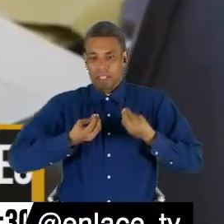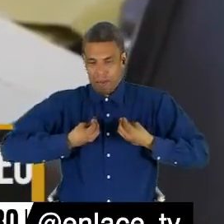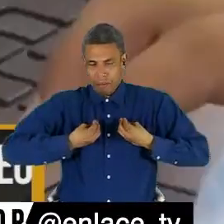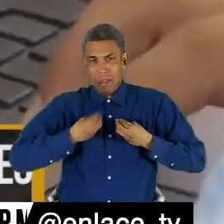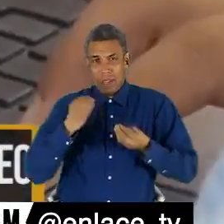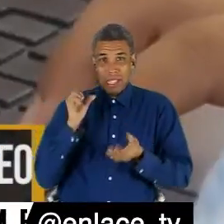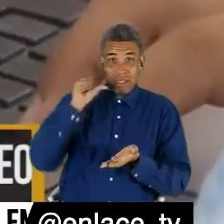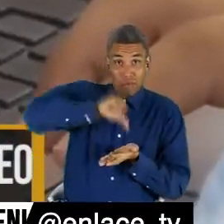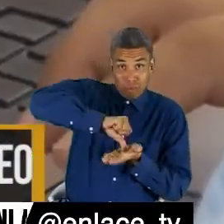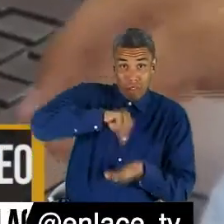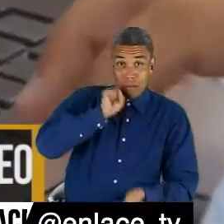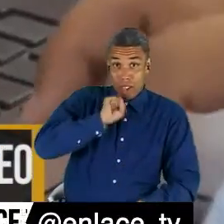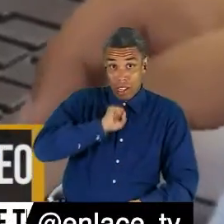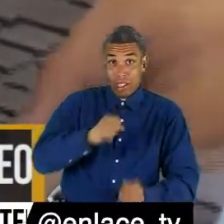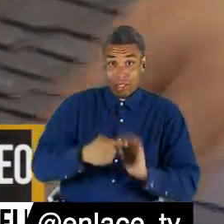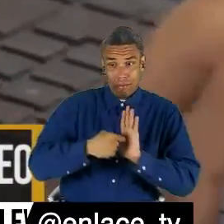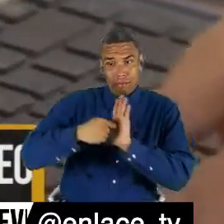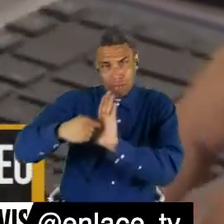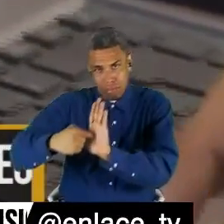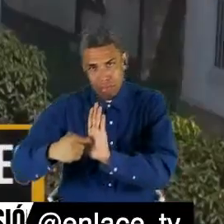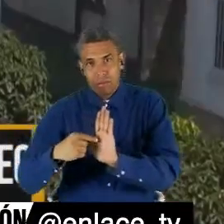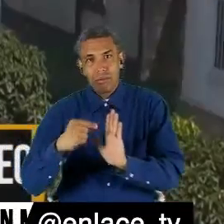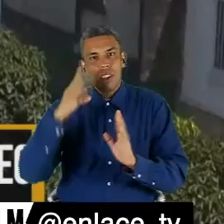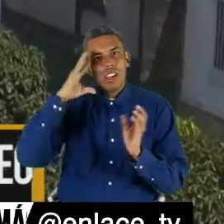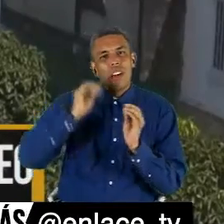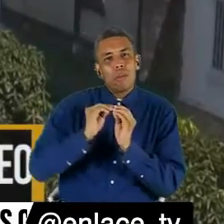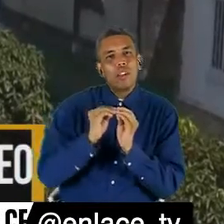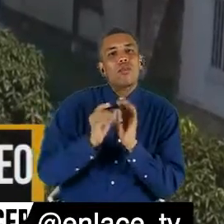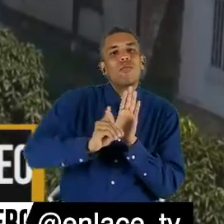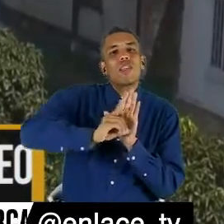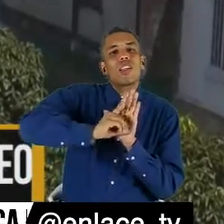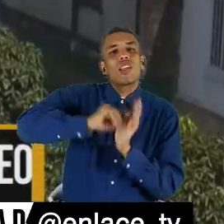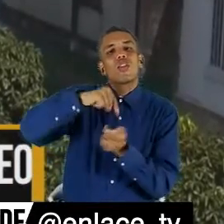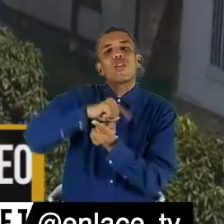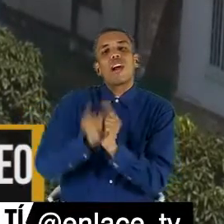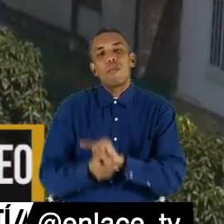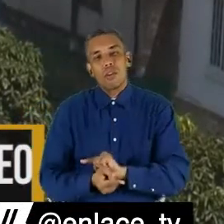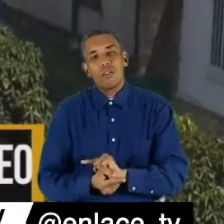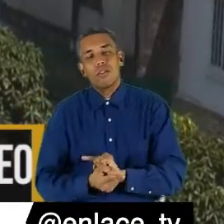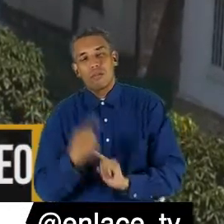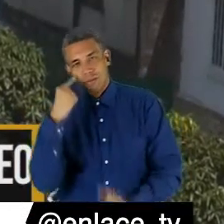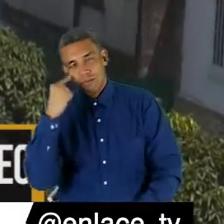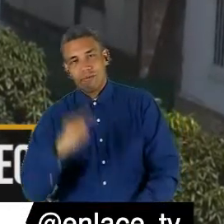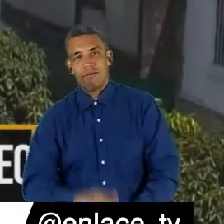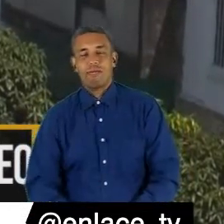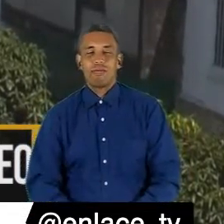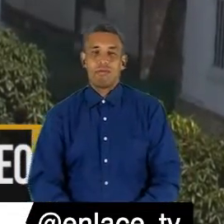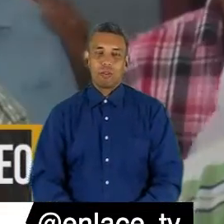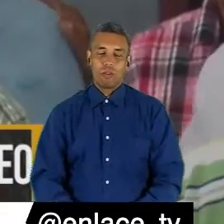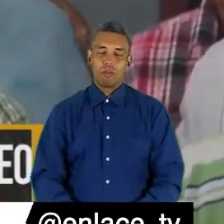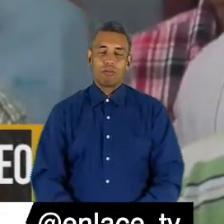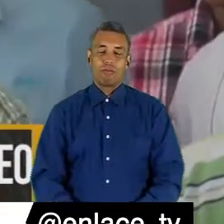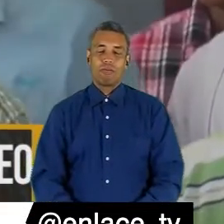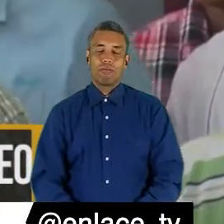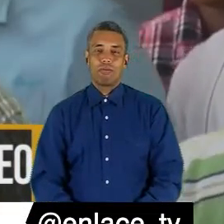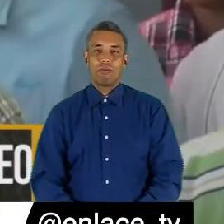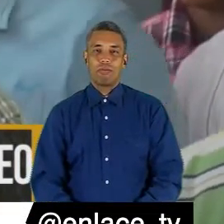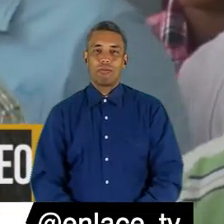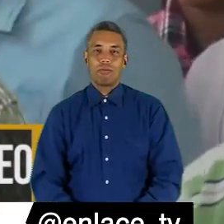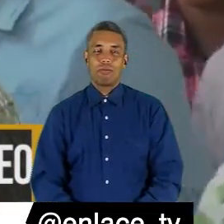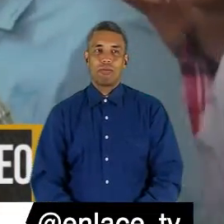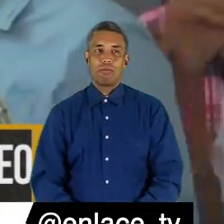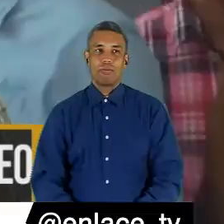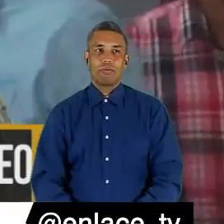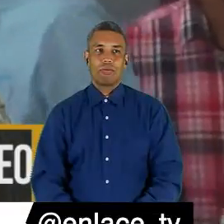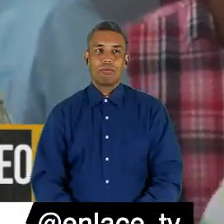del 80%, acuerdo que se da luego de algunos procesos y concertaciones jurídicas. Ya hoy se firma